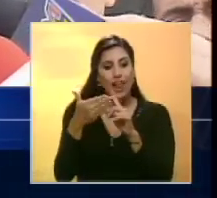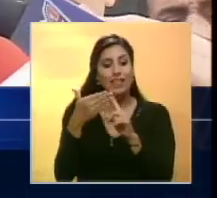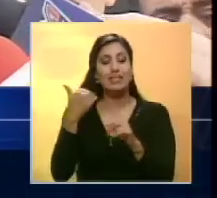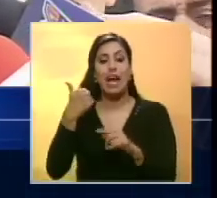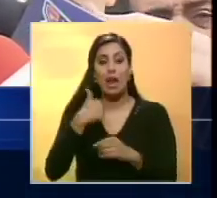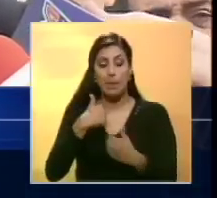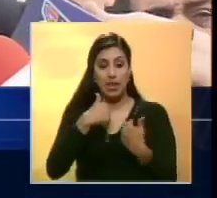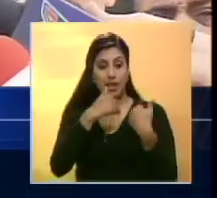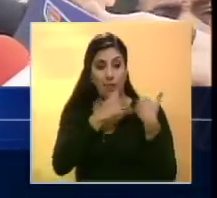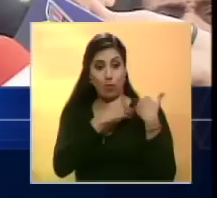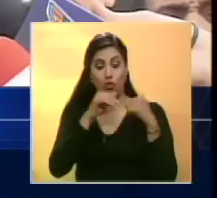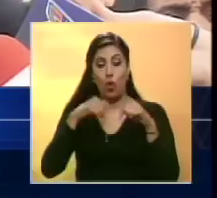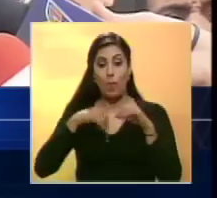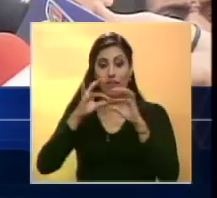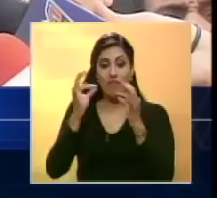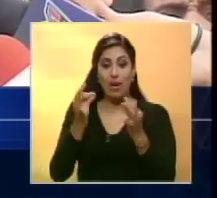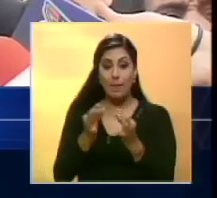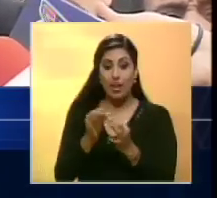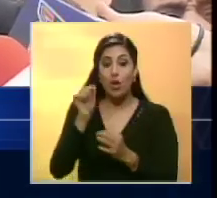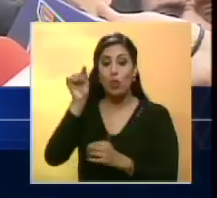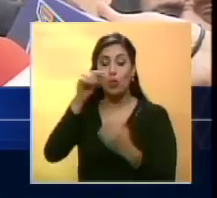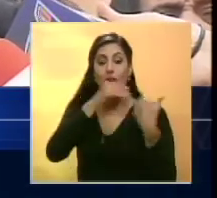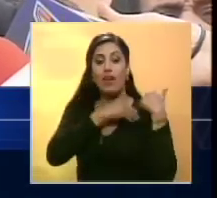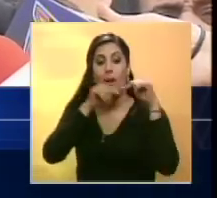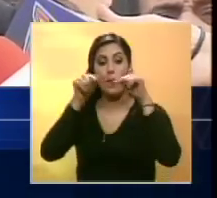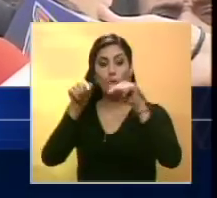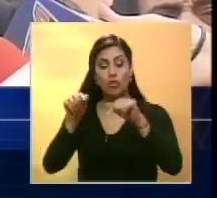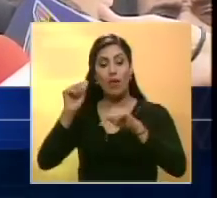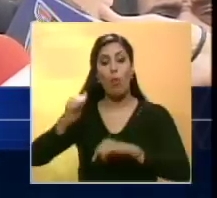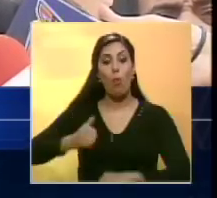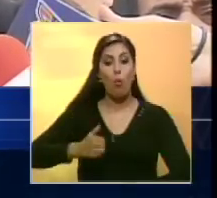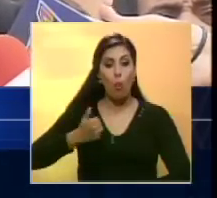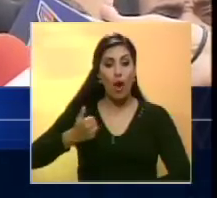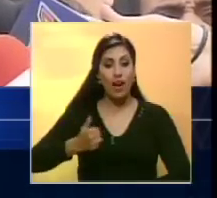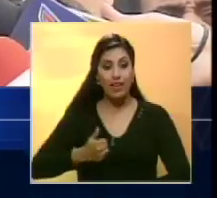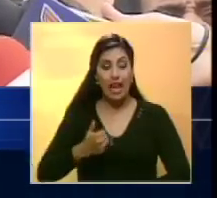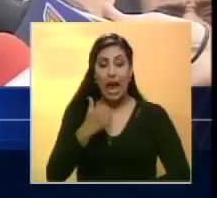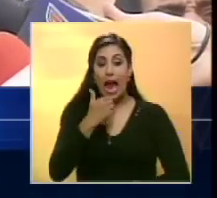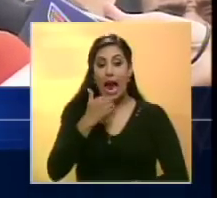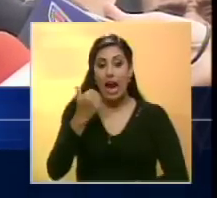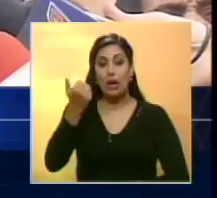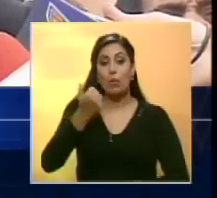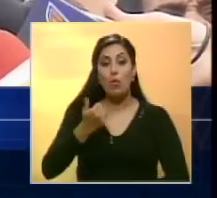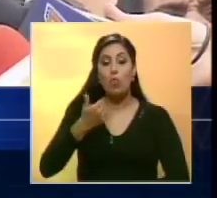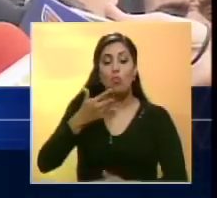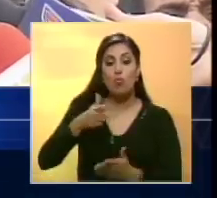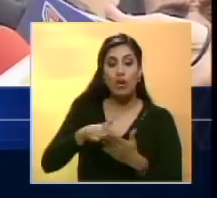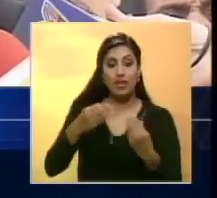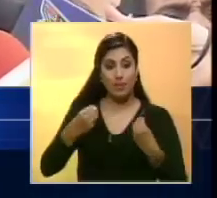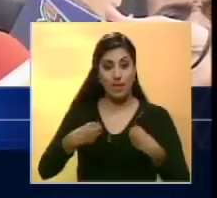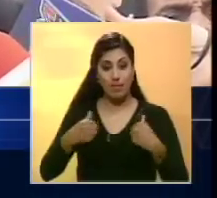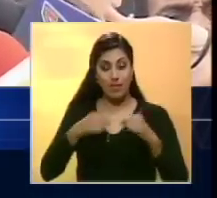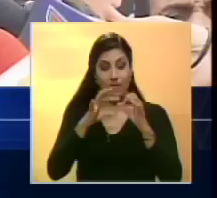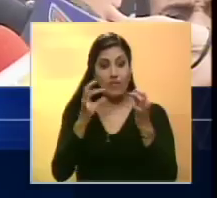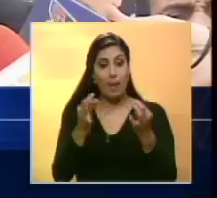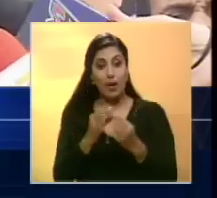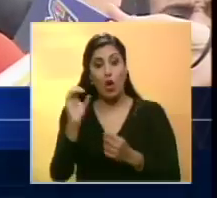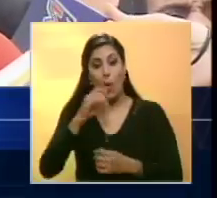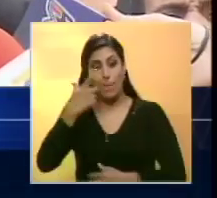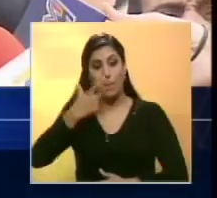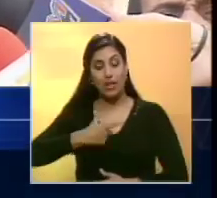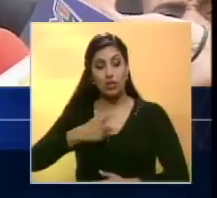mi persona o a mi familia. Es usted el responsable de cualquier incidente que suceda con la vida de mi familia o mi persona,